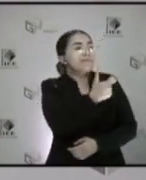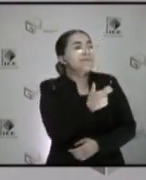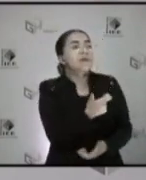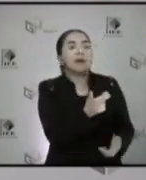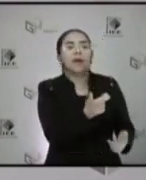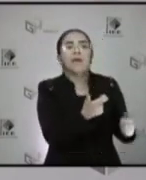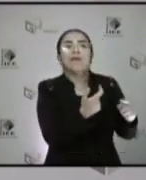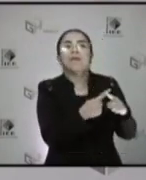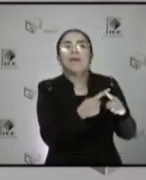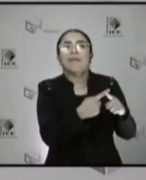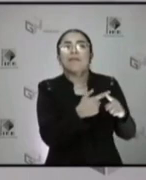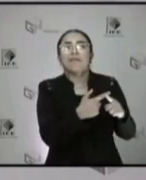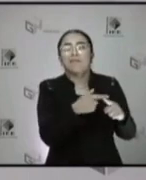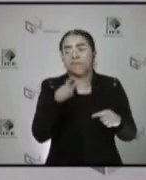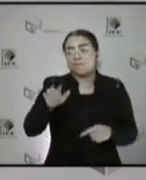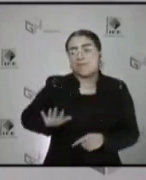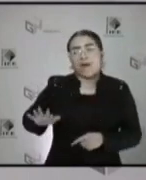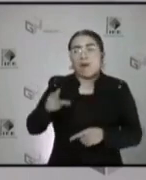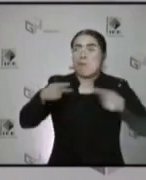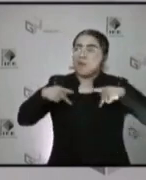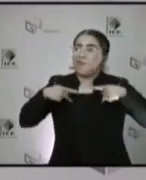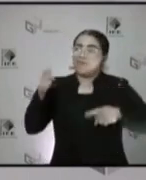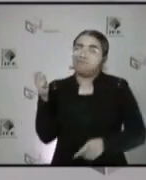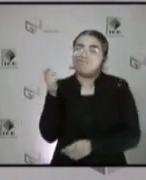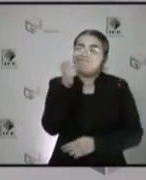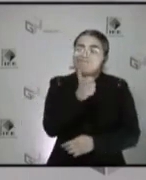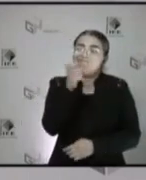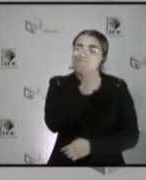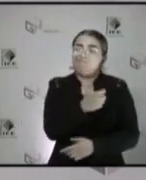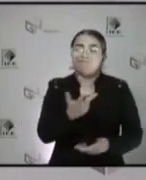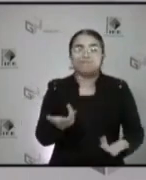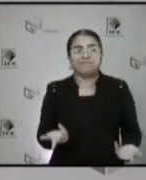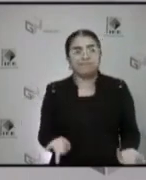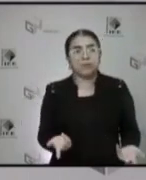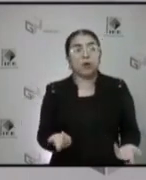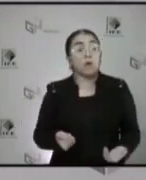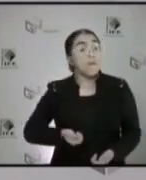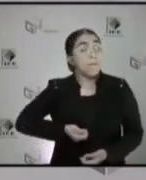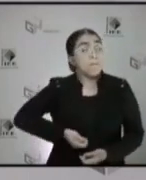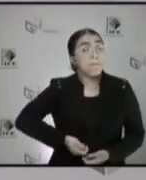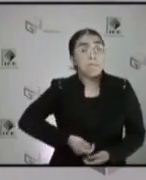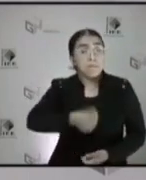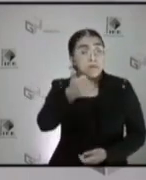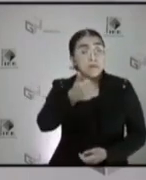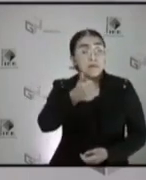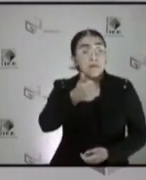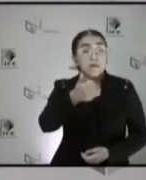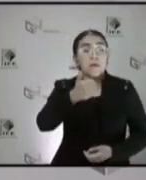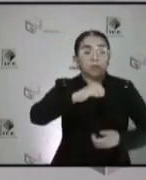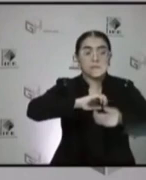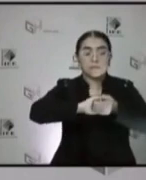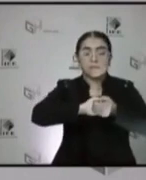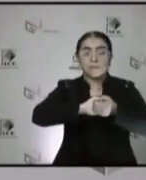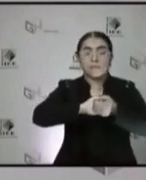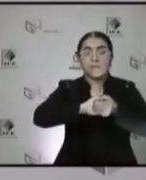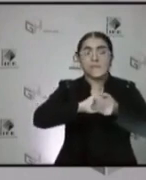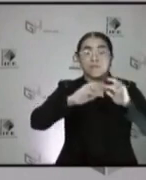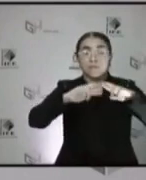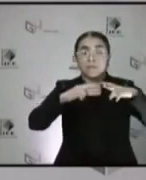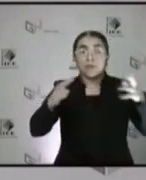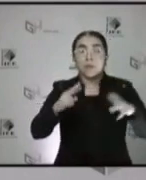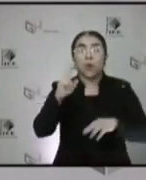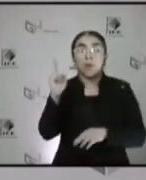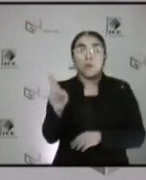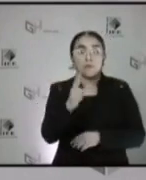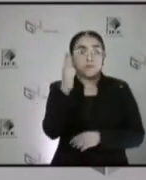eso? Lo paga la gente. Por eso voy a hacer desde el principio un convenio con las universidades para que